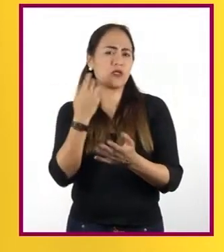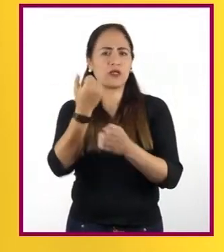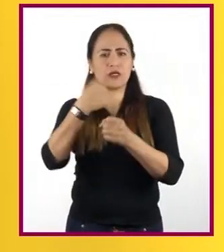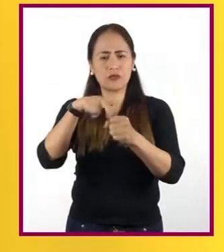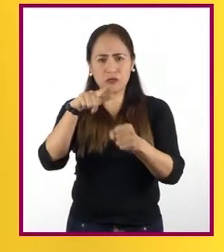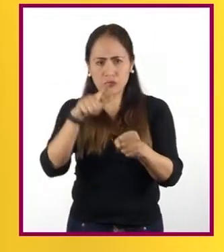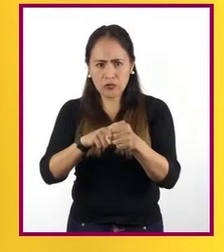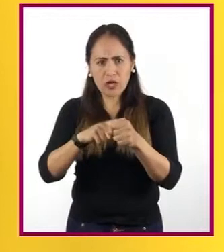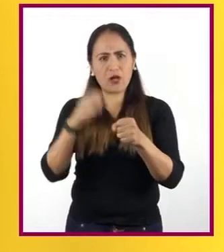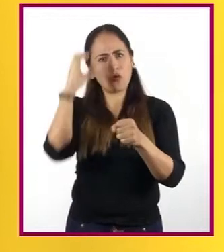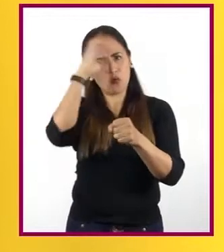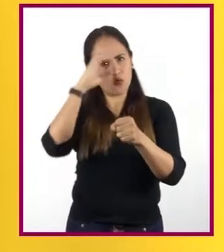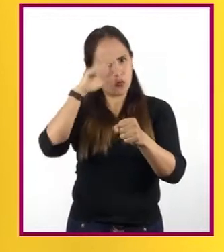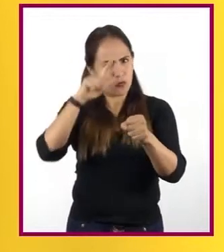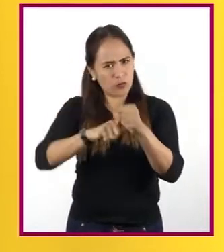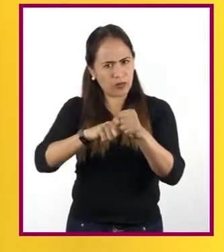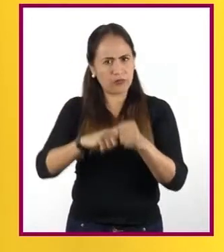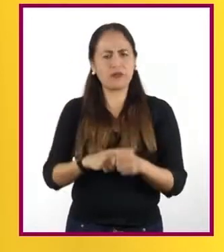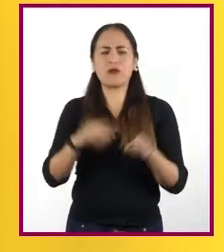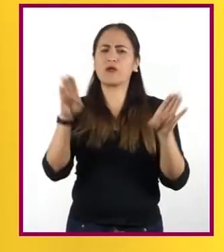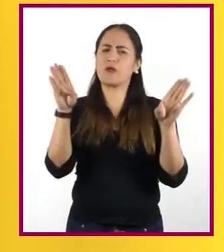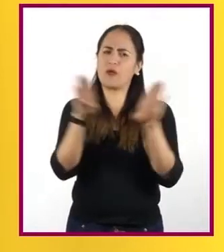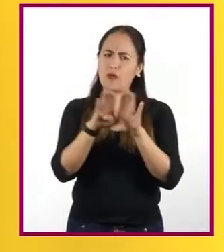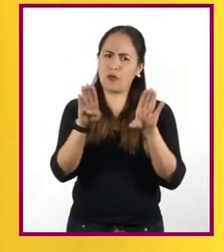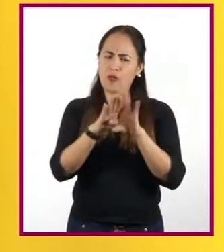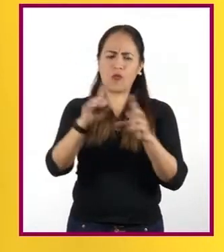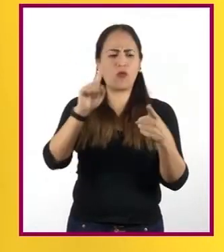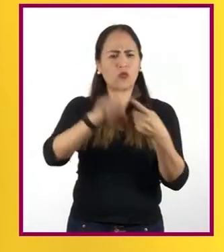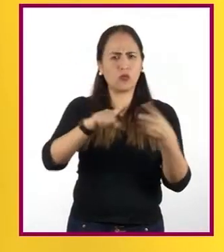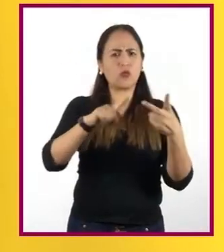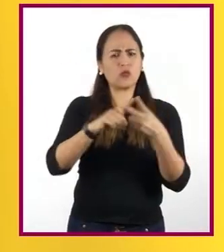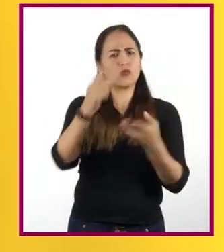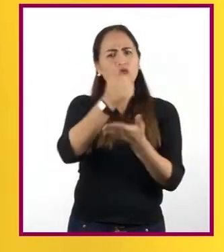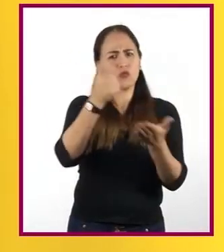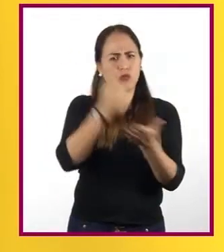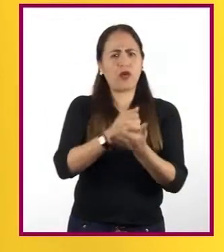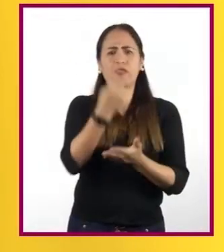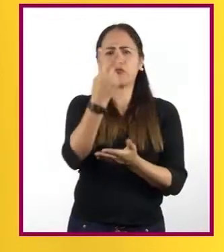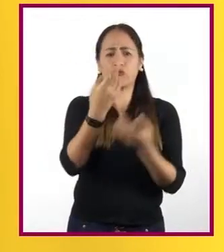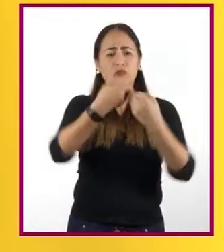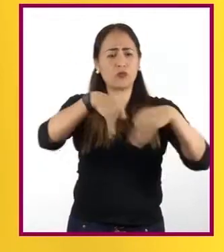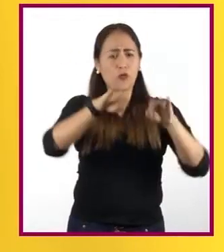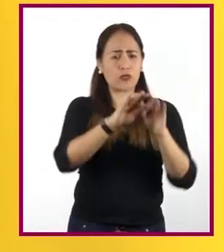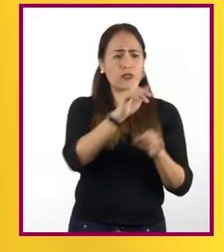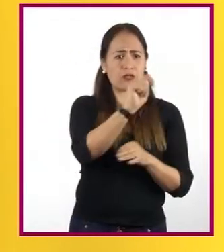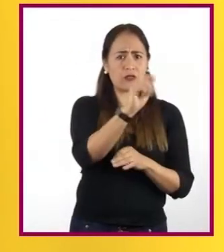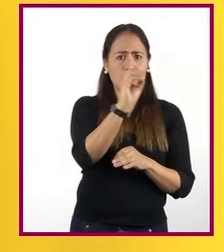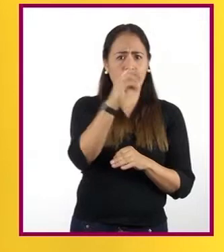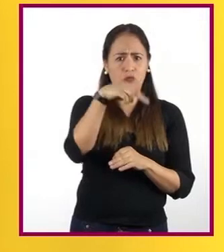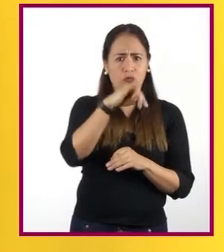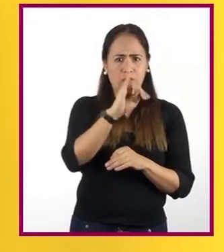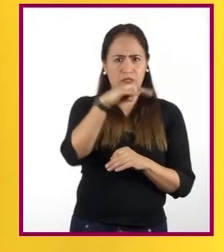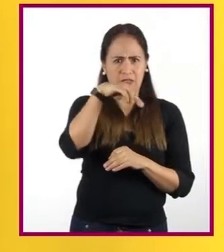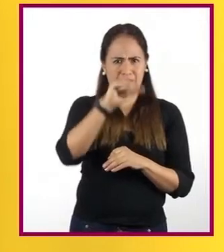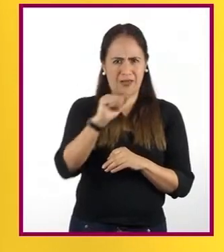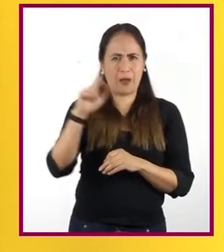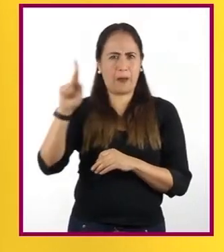y culturales, a través de dos ciudades emblemáticas, Toniná y Palenque.